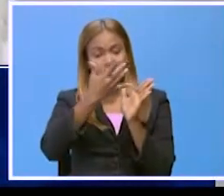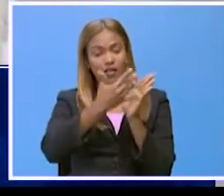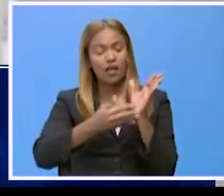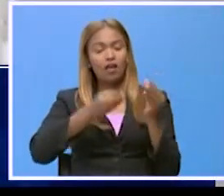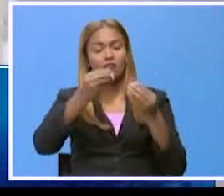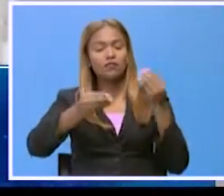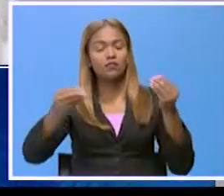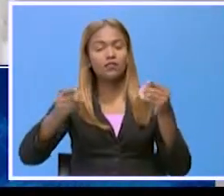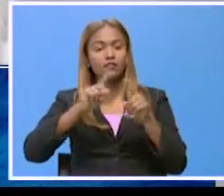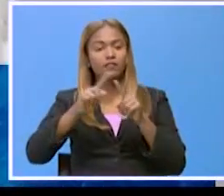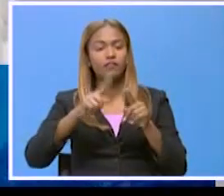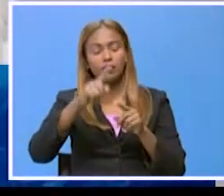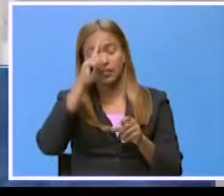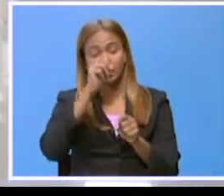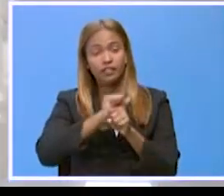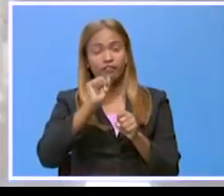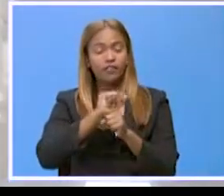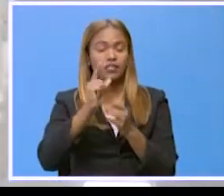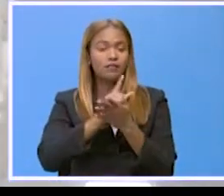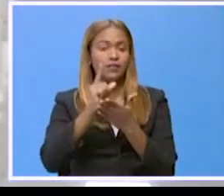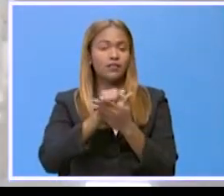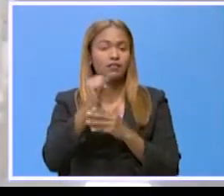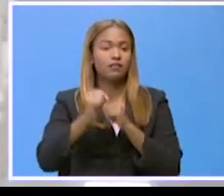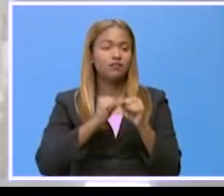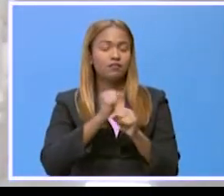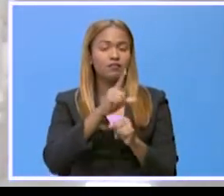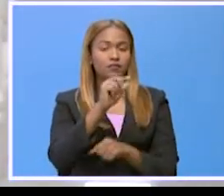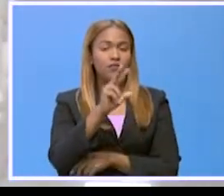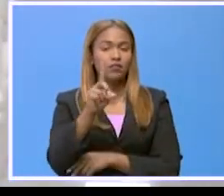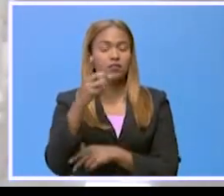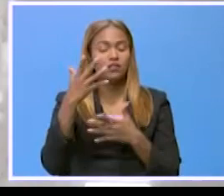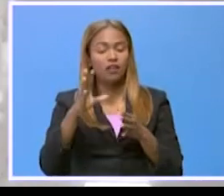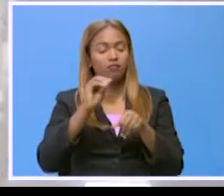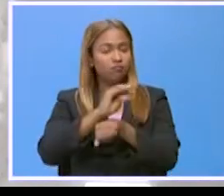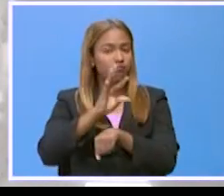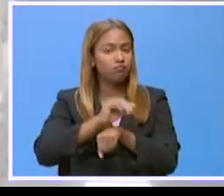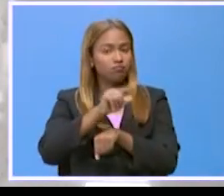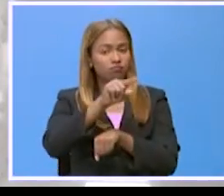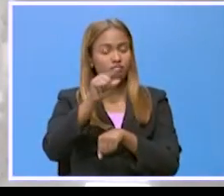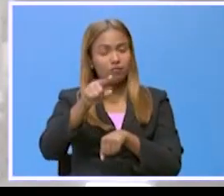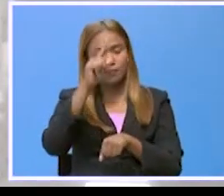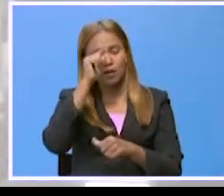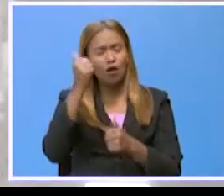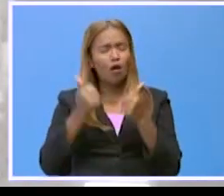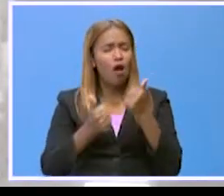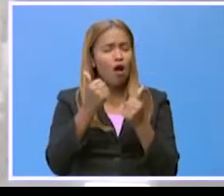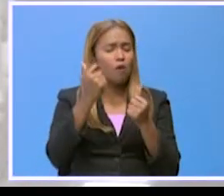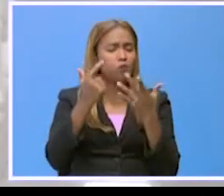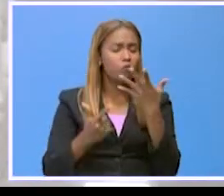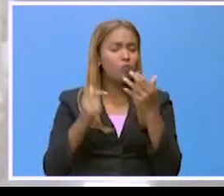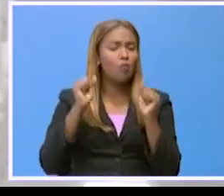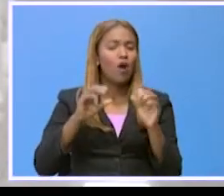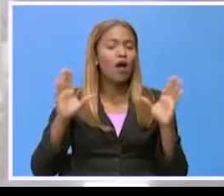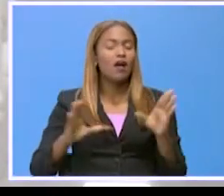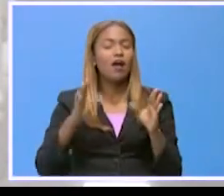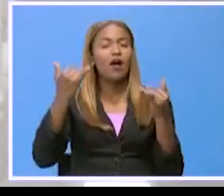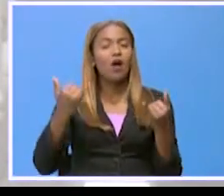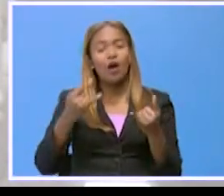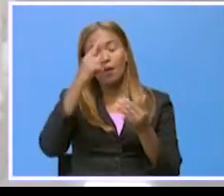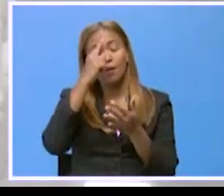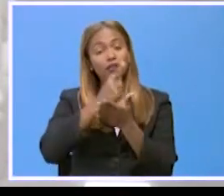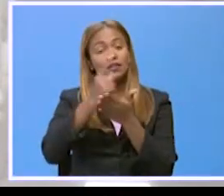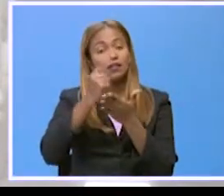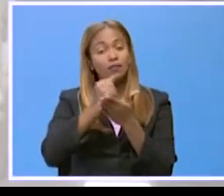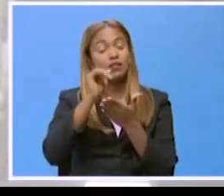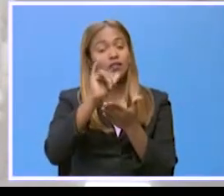sobre el operativo semana santa 2010 y uno que da recomendaciones de qué medidas tomar en este asueto que